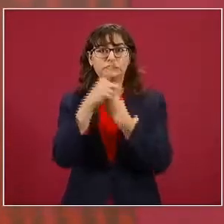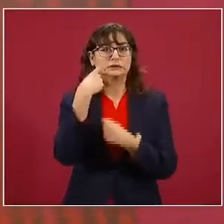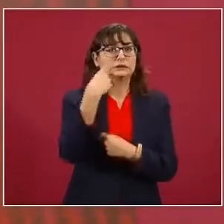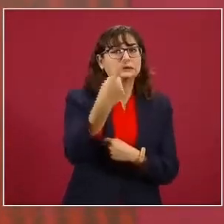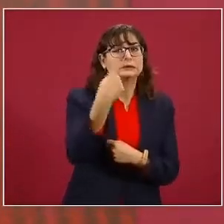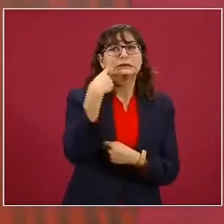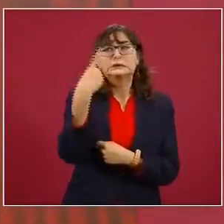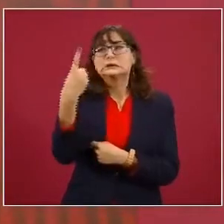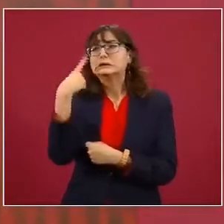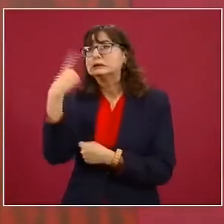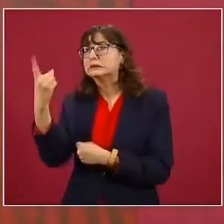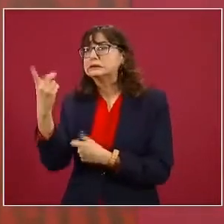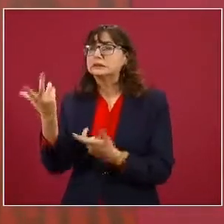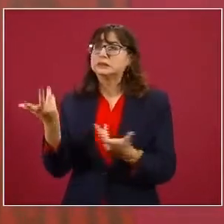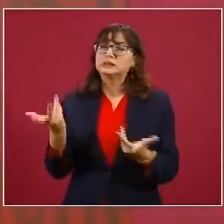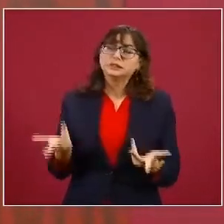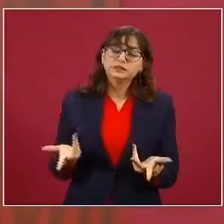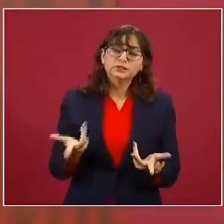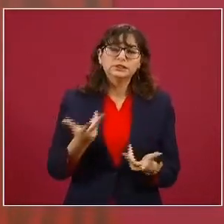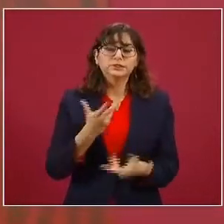aunque las comparaciones